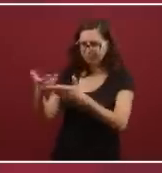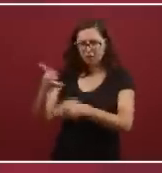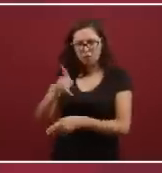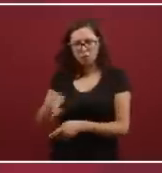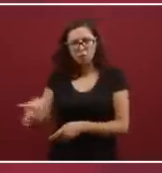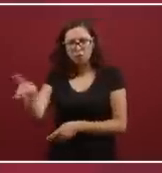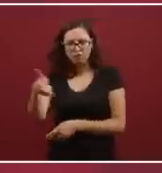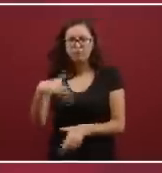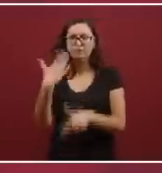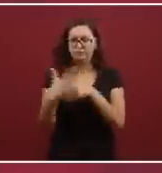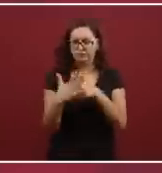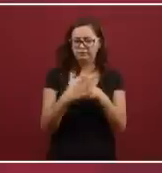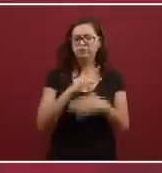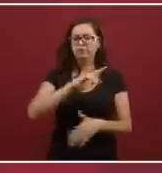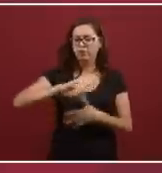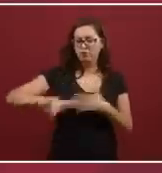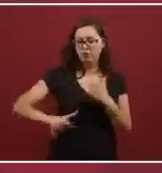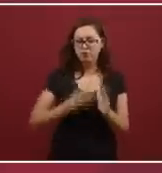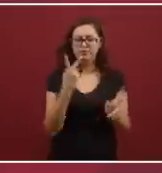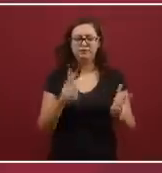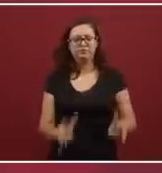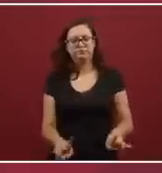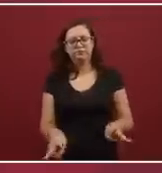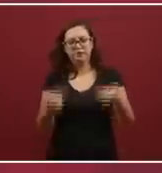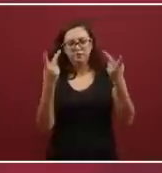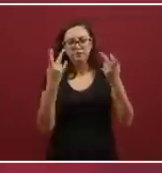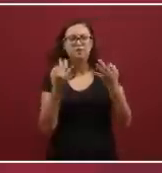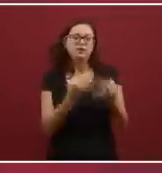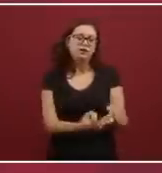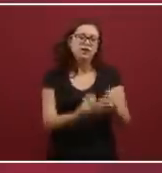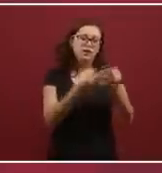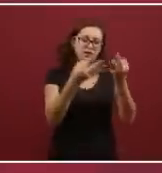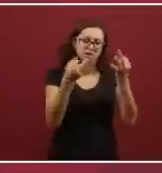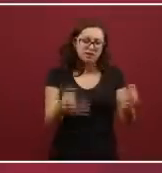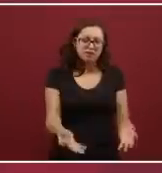en este caso de terrenos, de